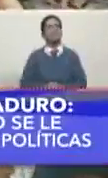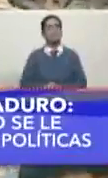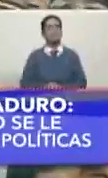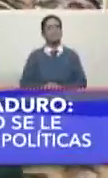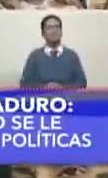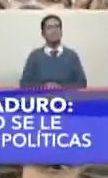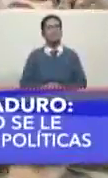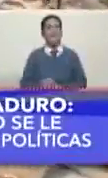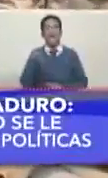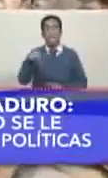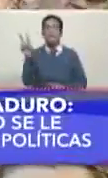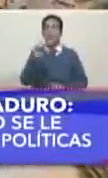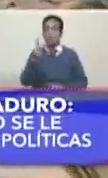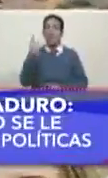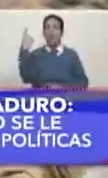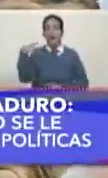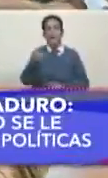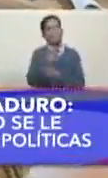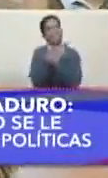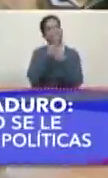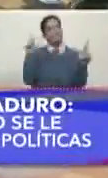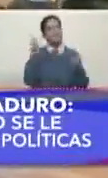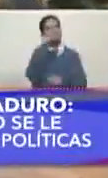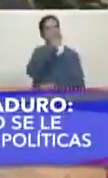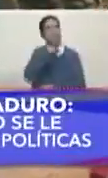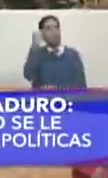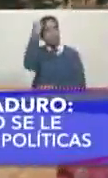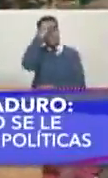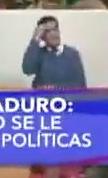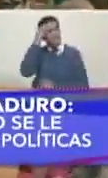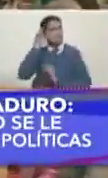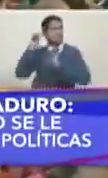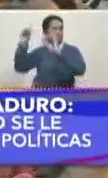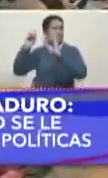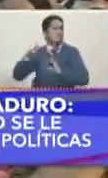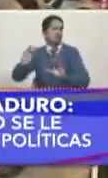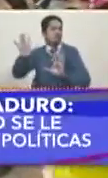Y en Venezuela hay libertad para que los artistas piensen lo que quieran.